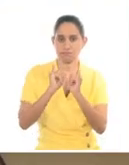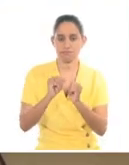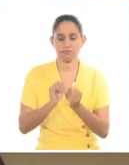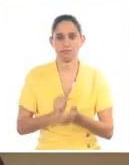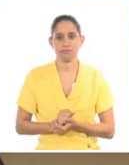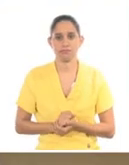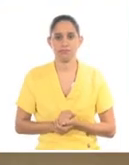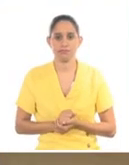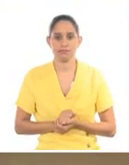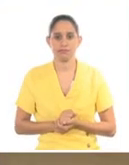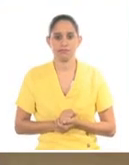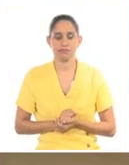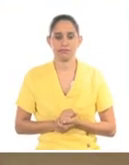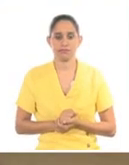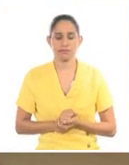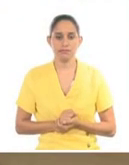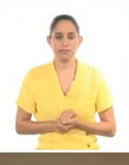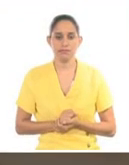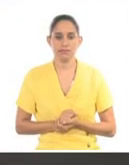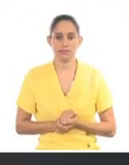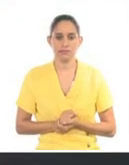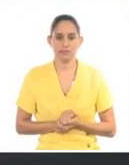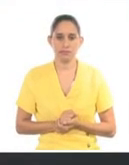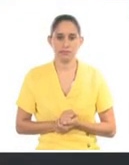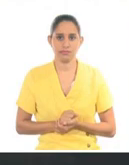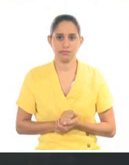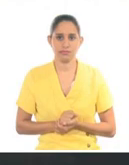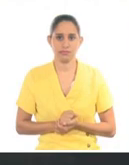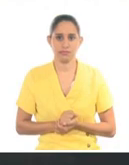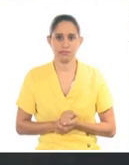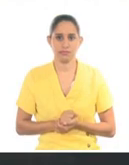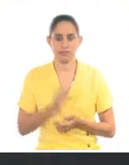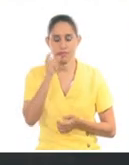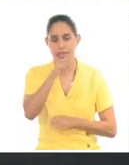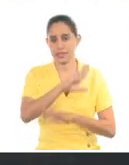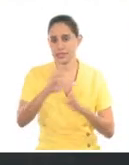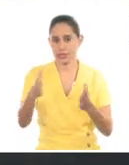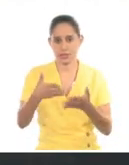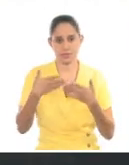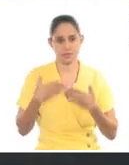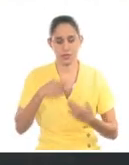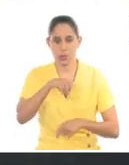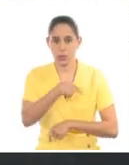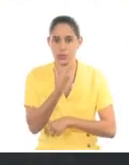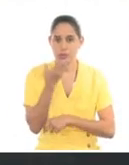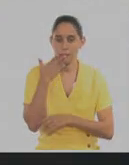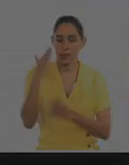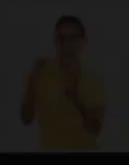Fleites, Canal Cubano de Noticias. Y hasta aquí las informaciones culturales. Tenga usted un excelente fin de semana.